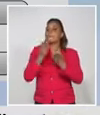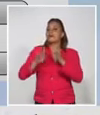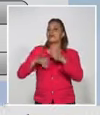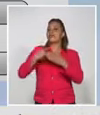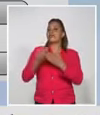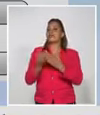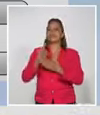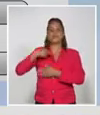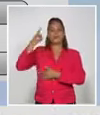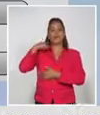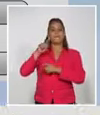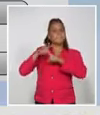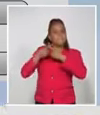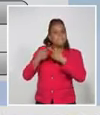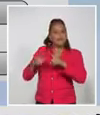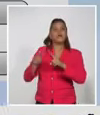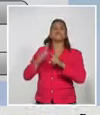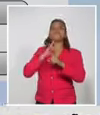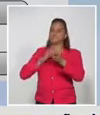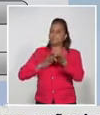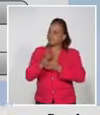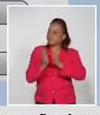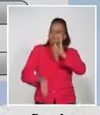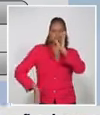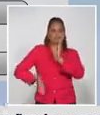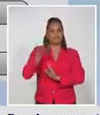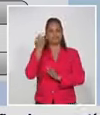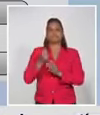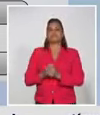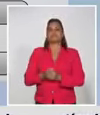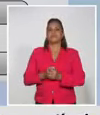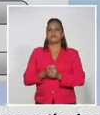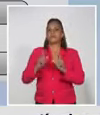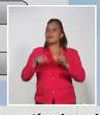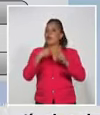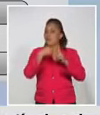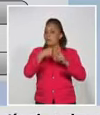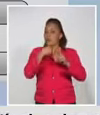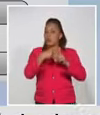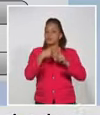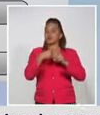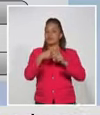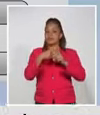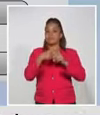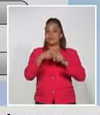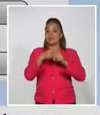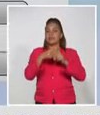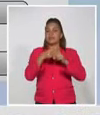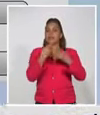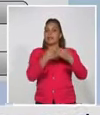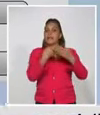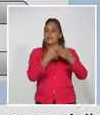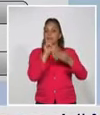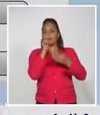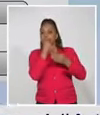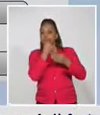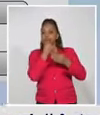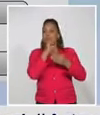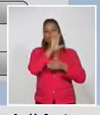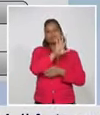sumamente elevado. Además, con una positividad, con una reactividad de las muestras procesadas de un